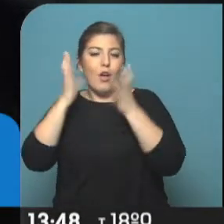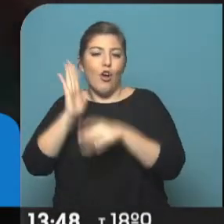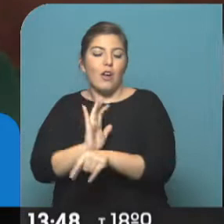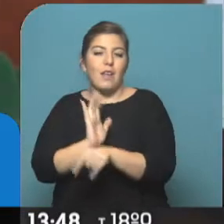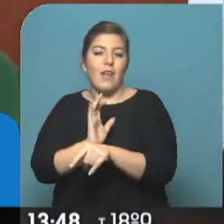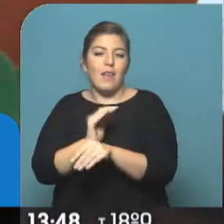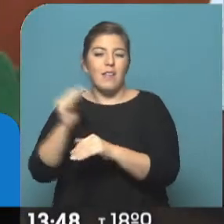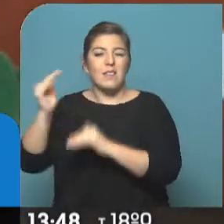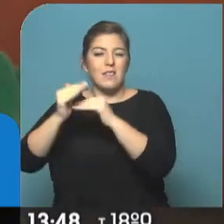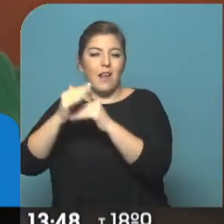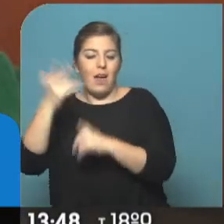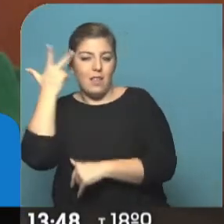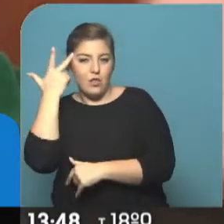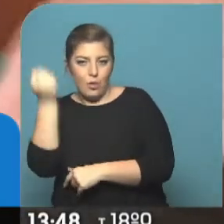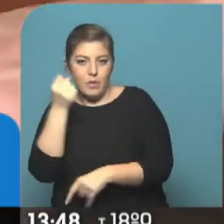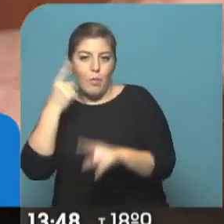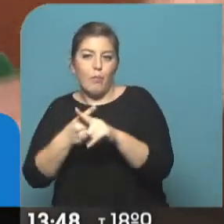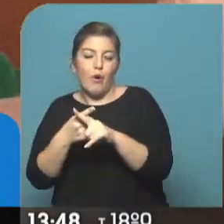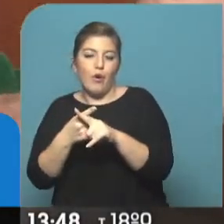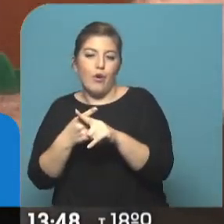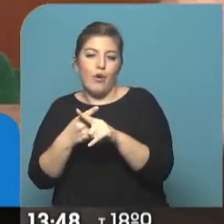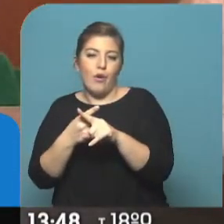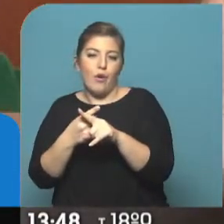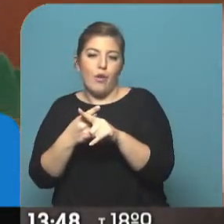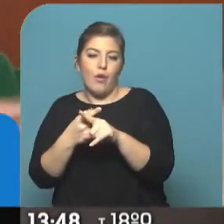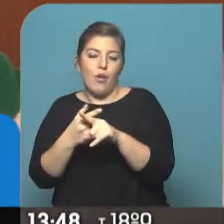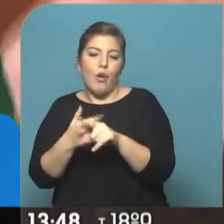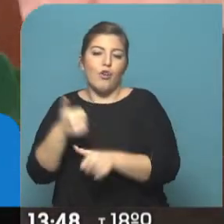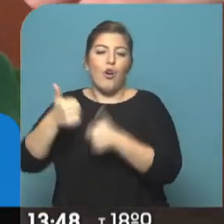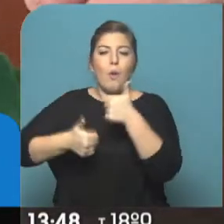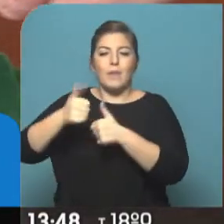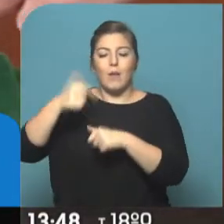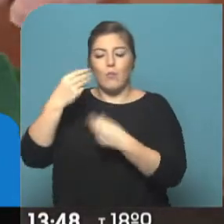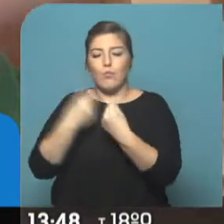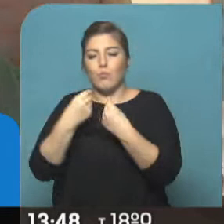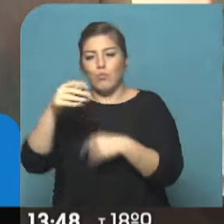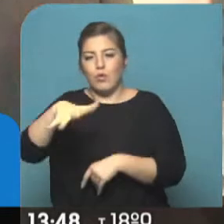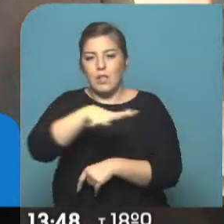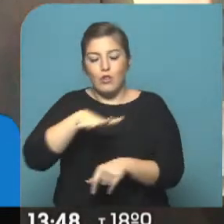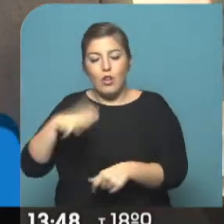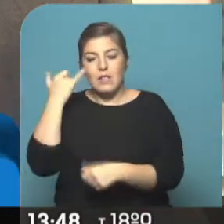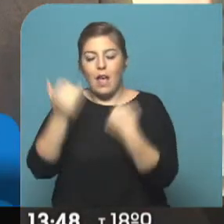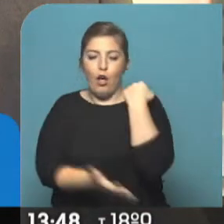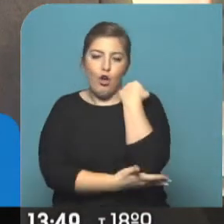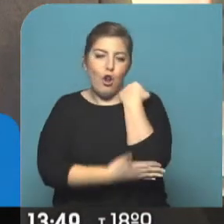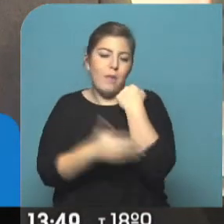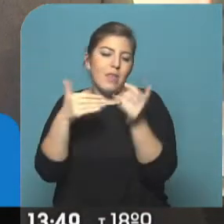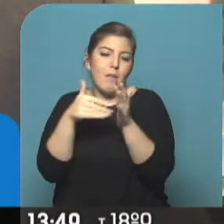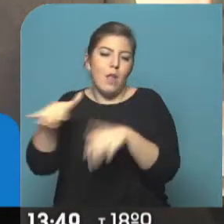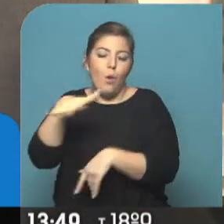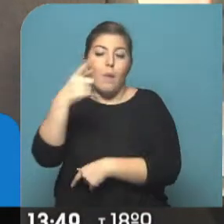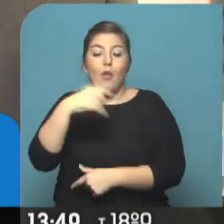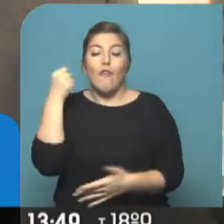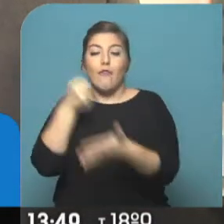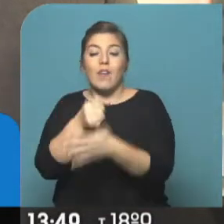de 18. Por el efecto sobre la competitividad de muchos sectores, las economías regionales, pero seguramente para fin de